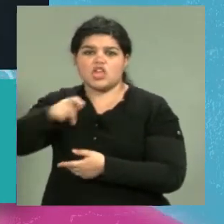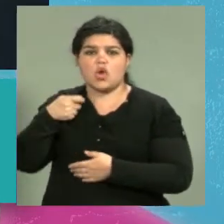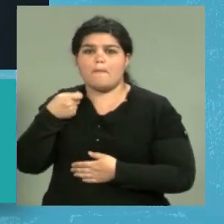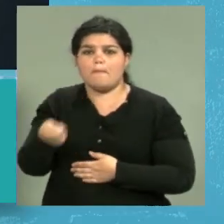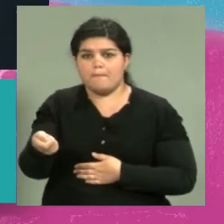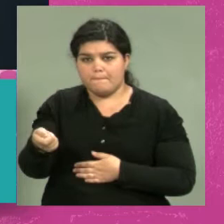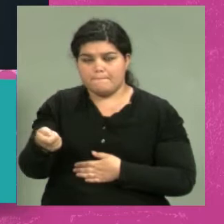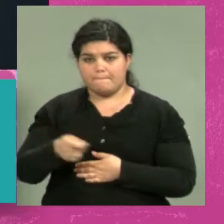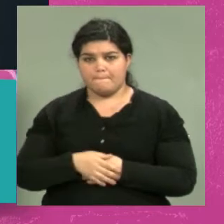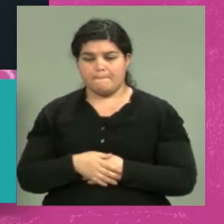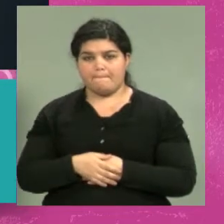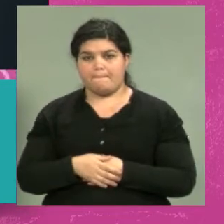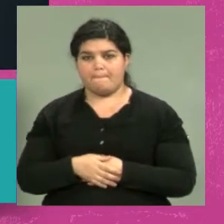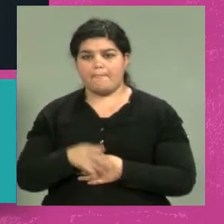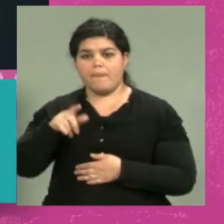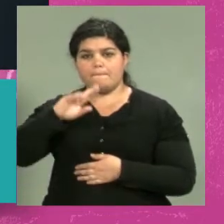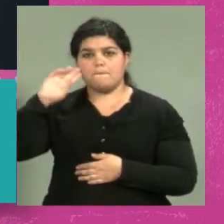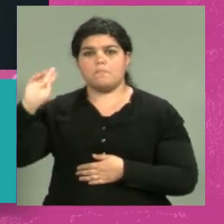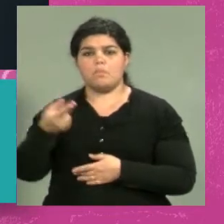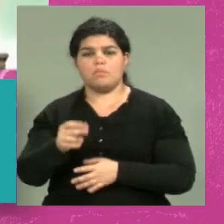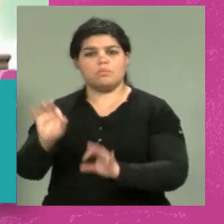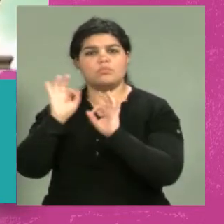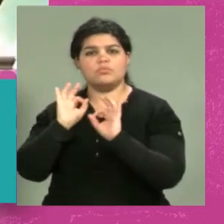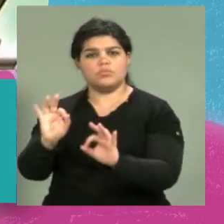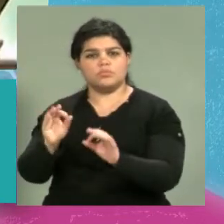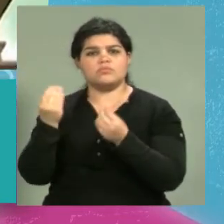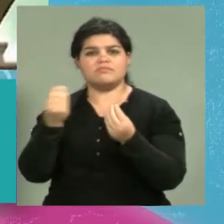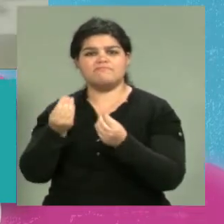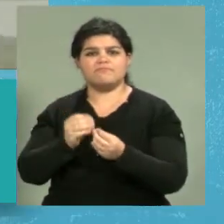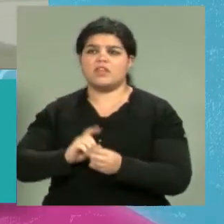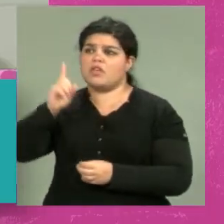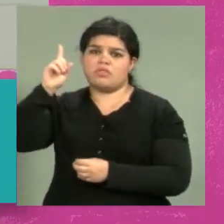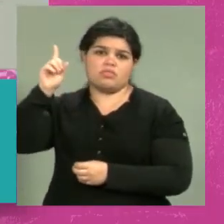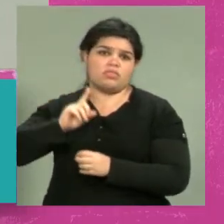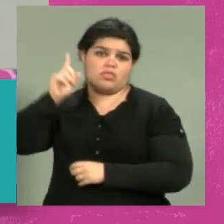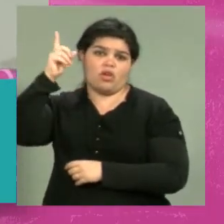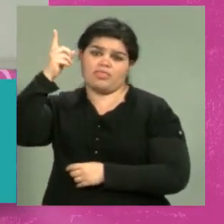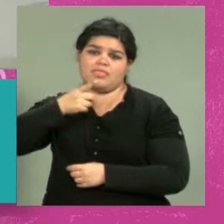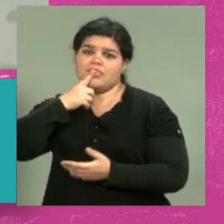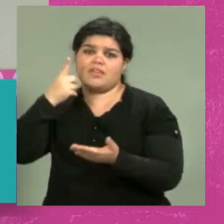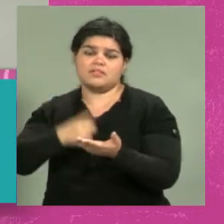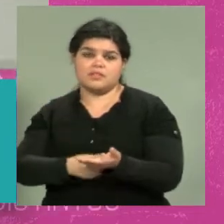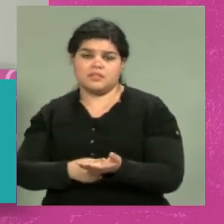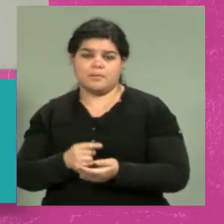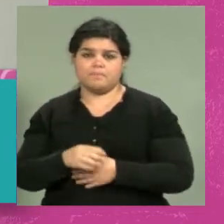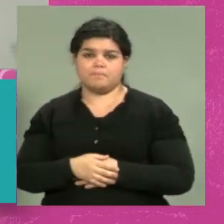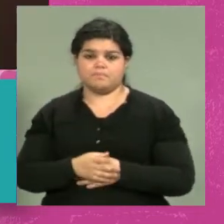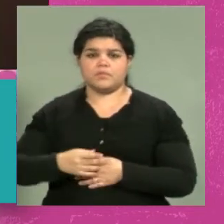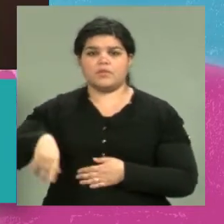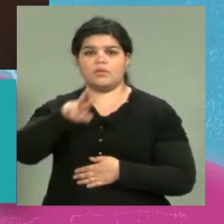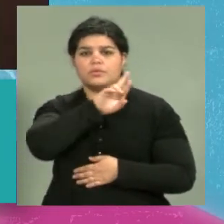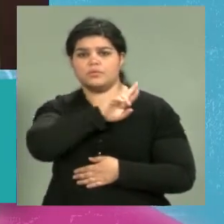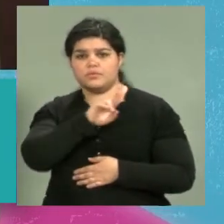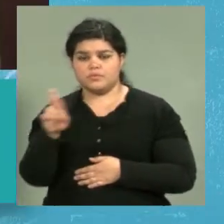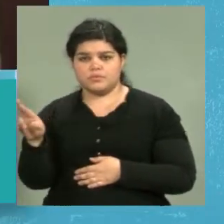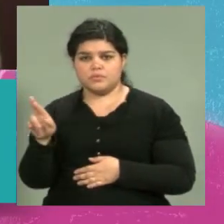muerte total está en manos de Dios y Él decide en el momento. Lo que hacemos religiosamente